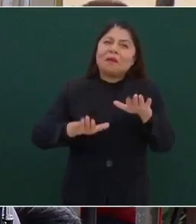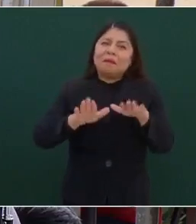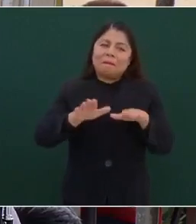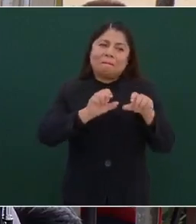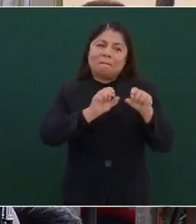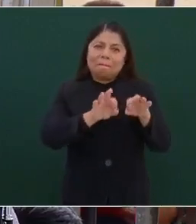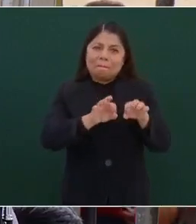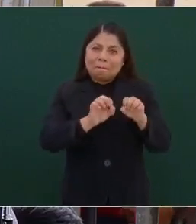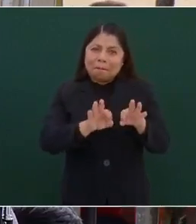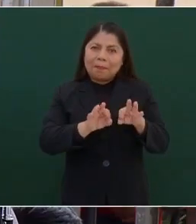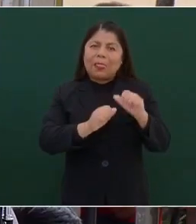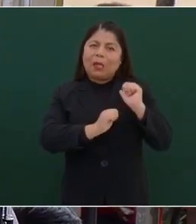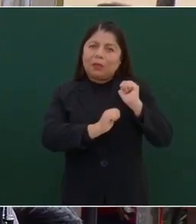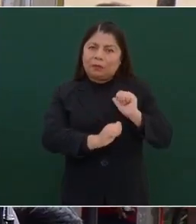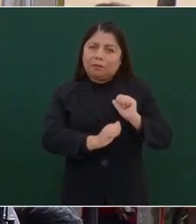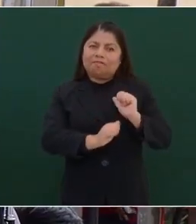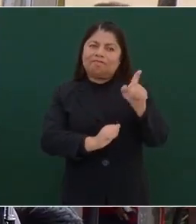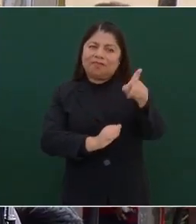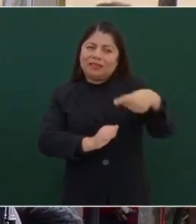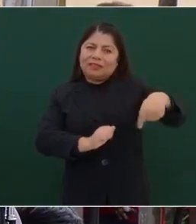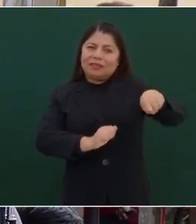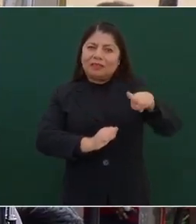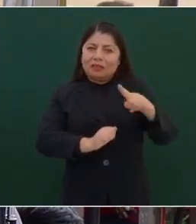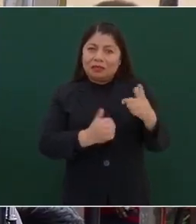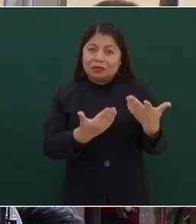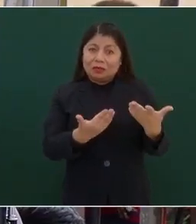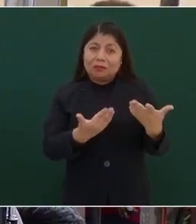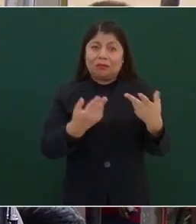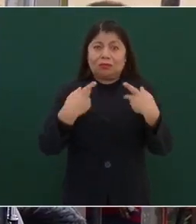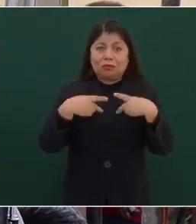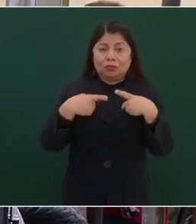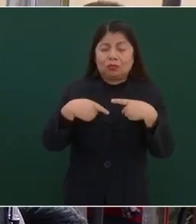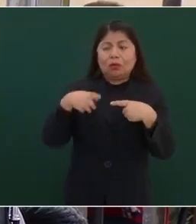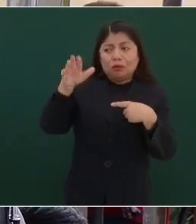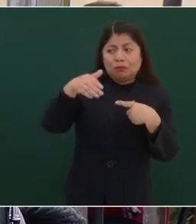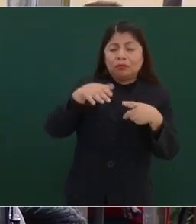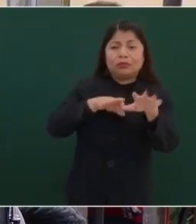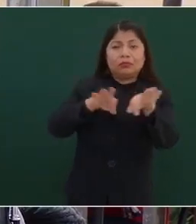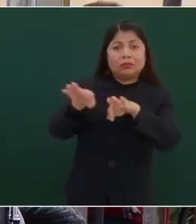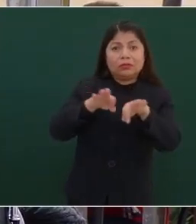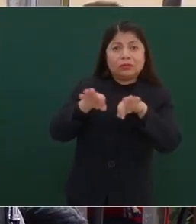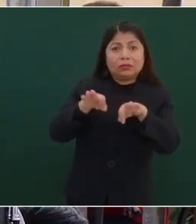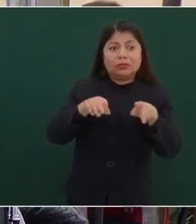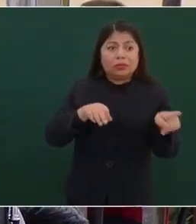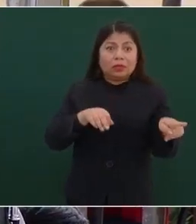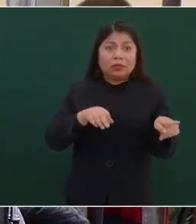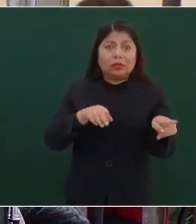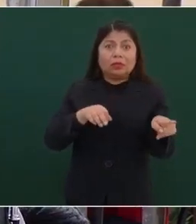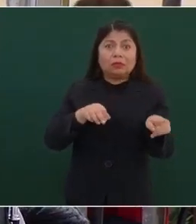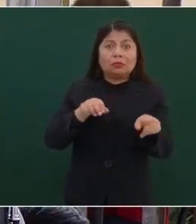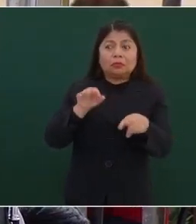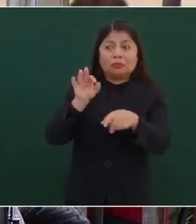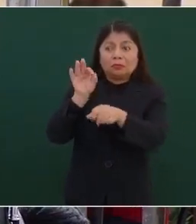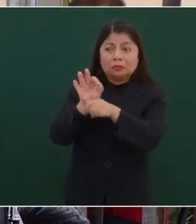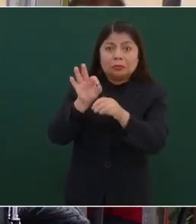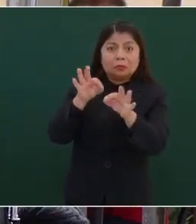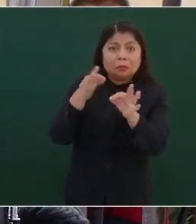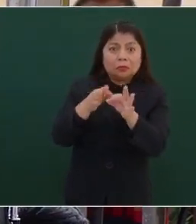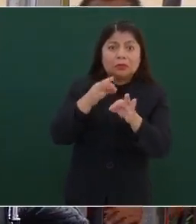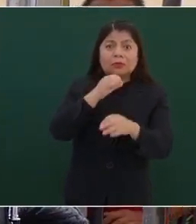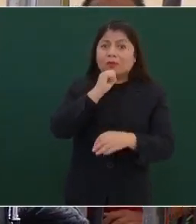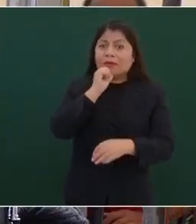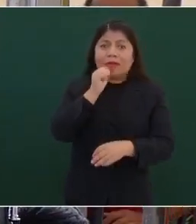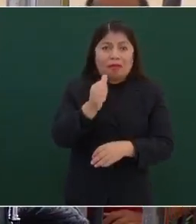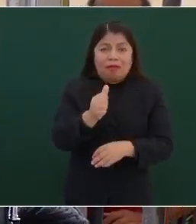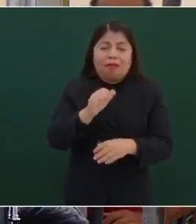cumplen con la gente que contratan. Ya le expuse una vez un tema de Guanajuato, del Festival